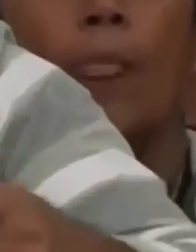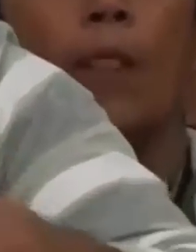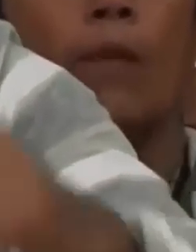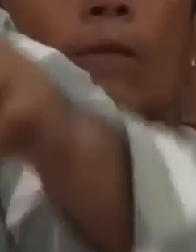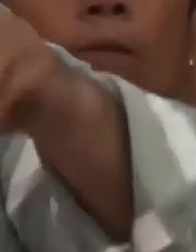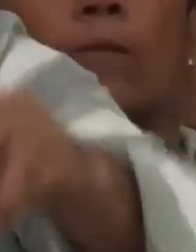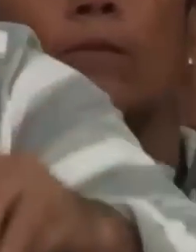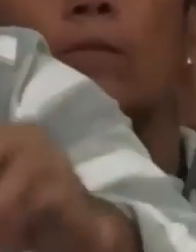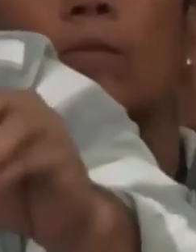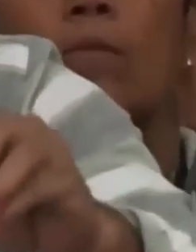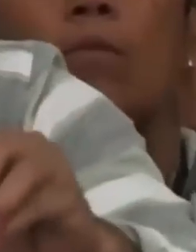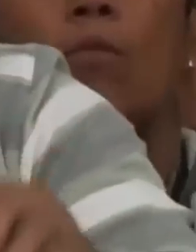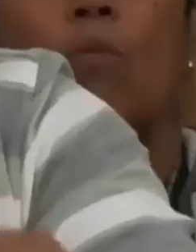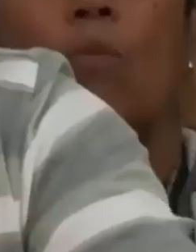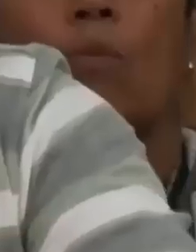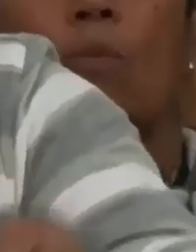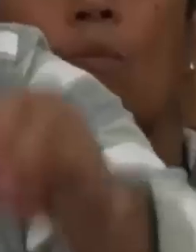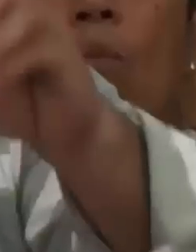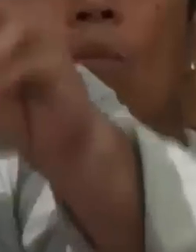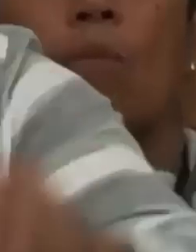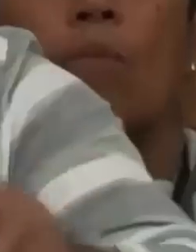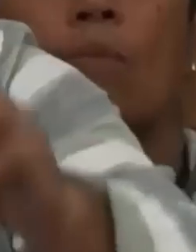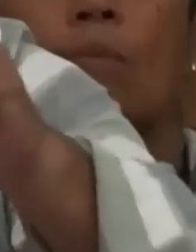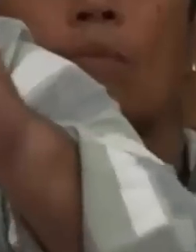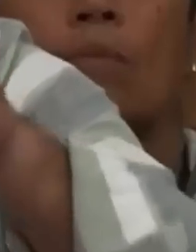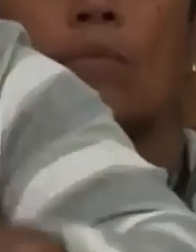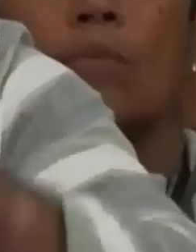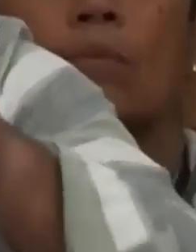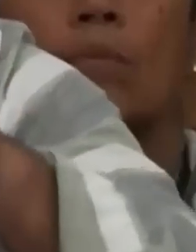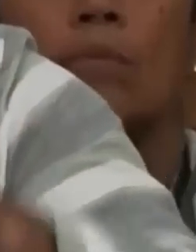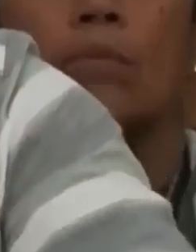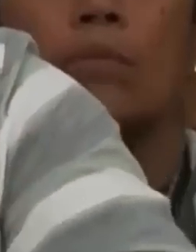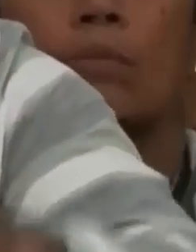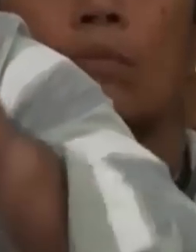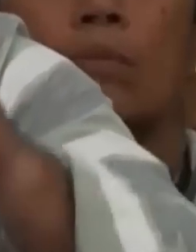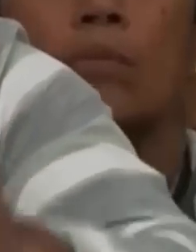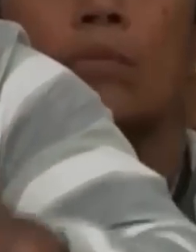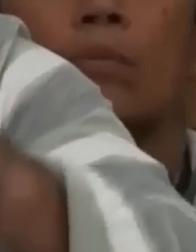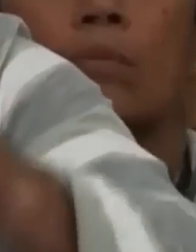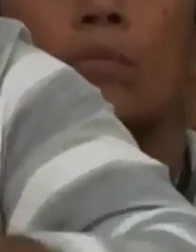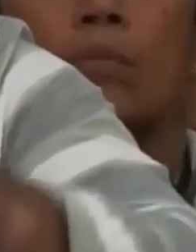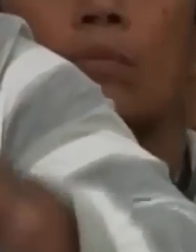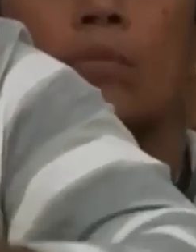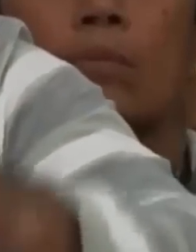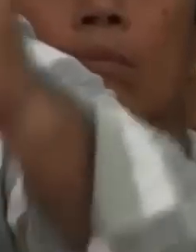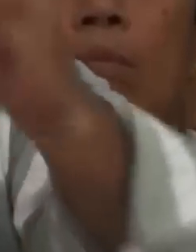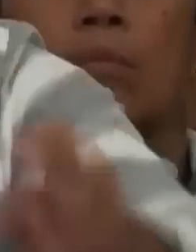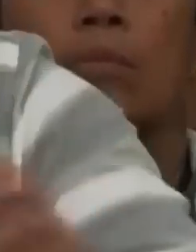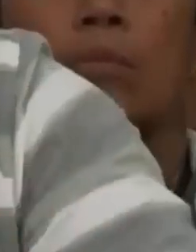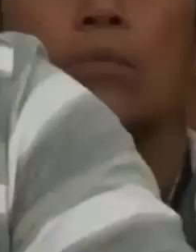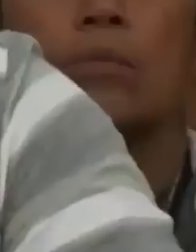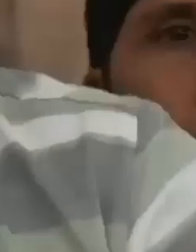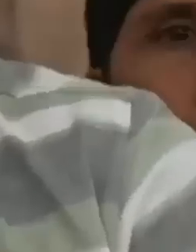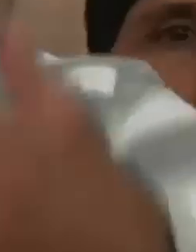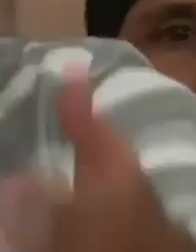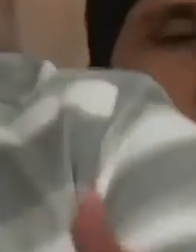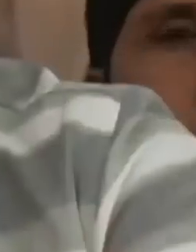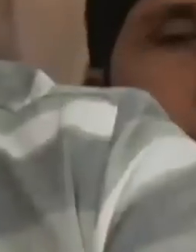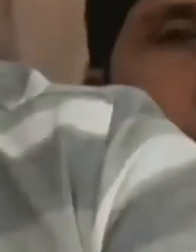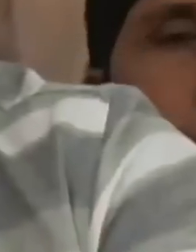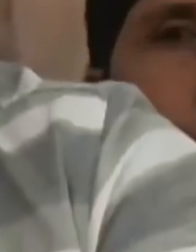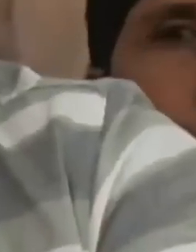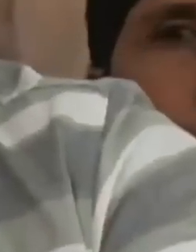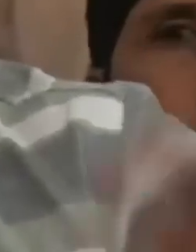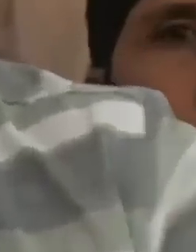la República, a donde se comprometieron a darnos todas las facilidades para poder encontrar a nuestros muchachos. Si está